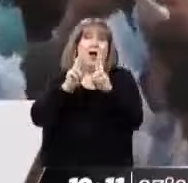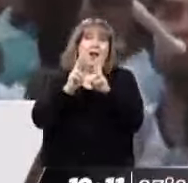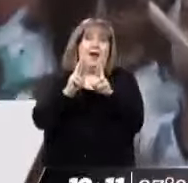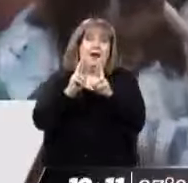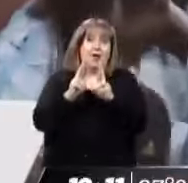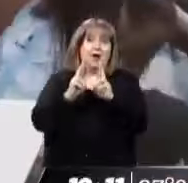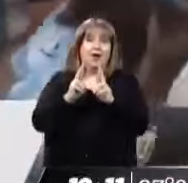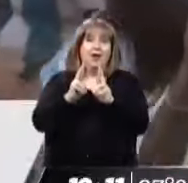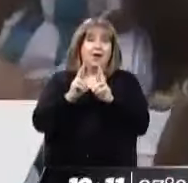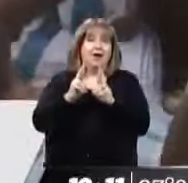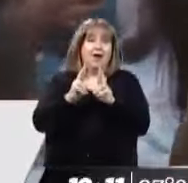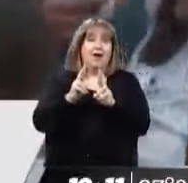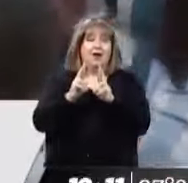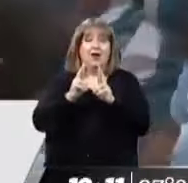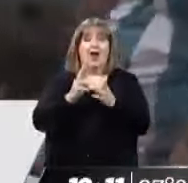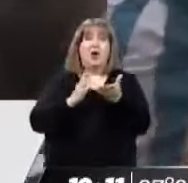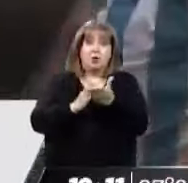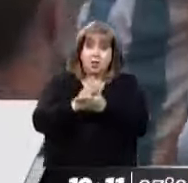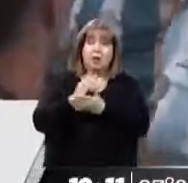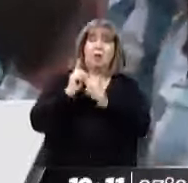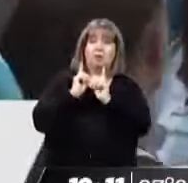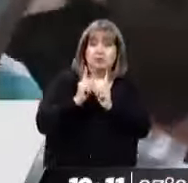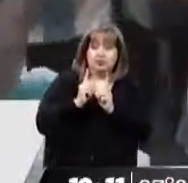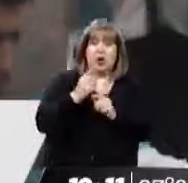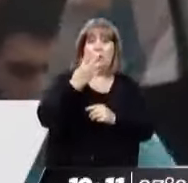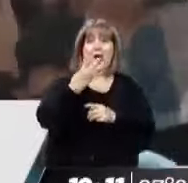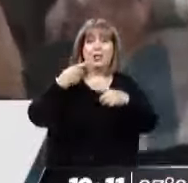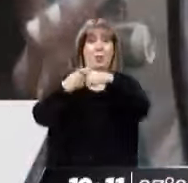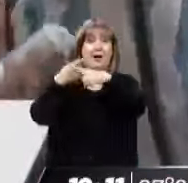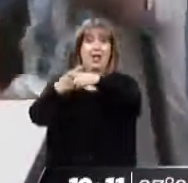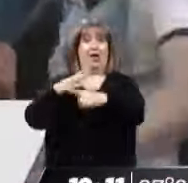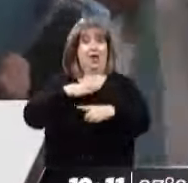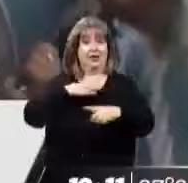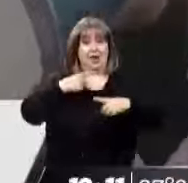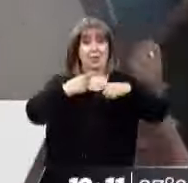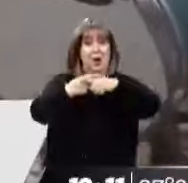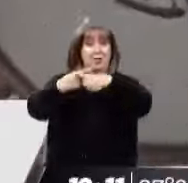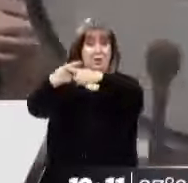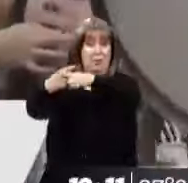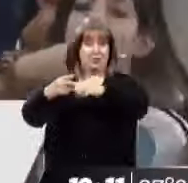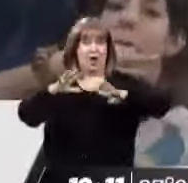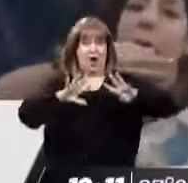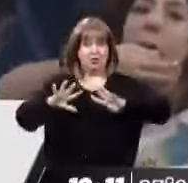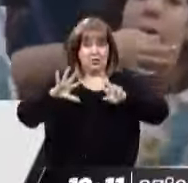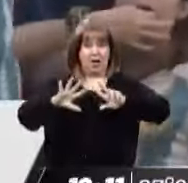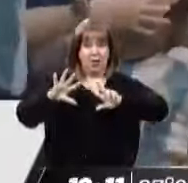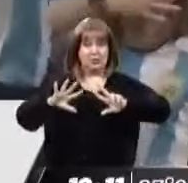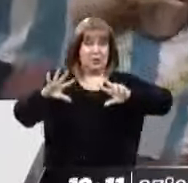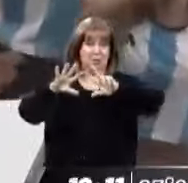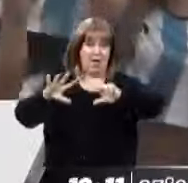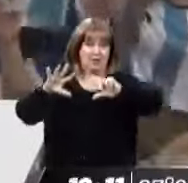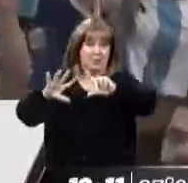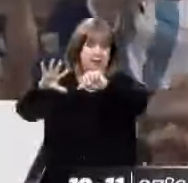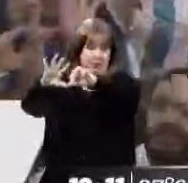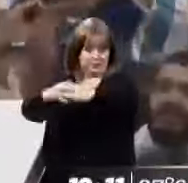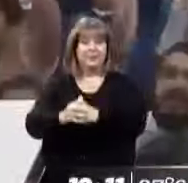podamos seguir teniéndola en los cuatro partidos que le queden, en el mejor de los casos, a la selección argentina. Contanos